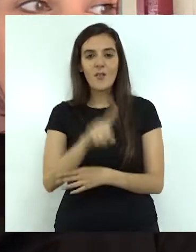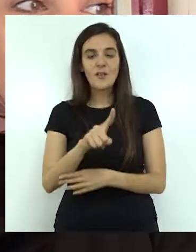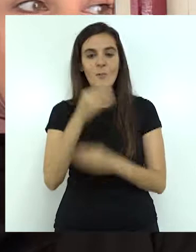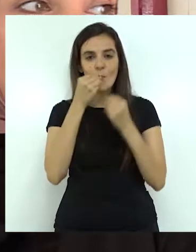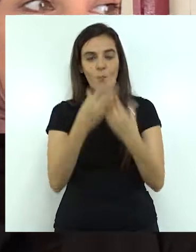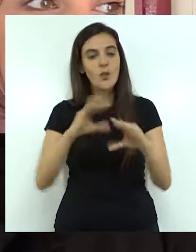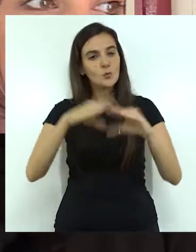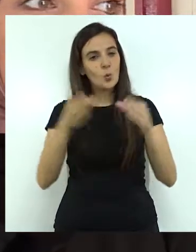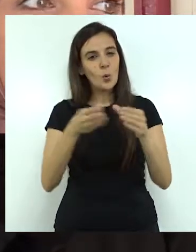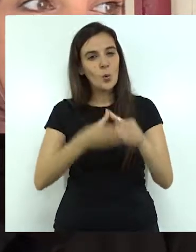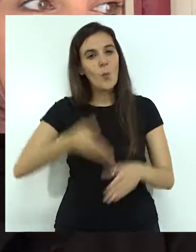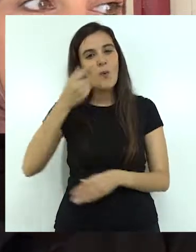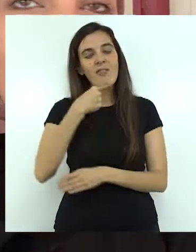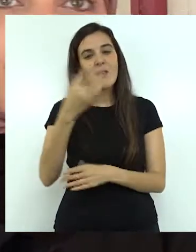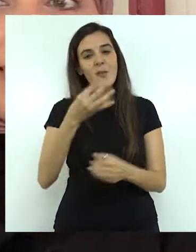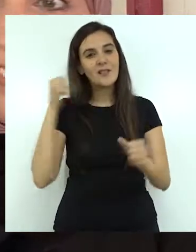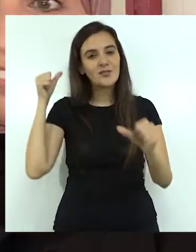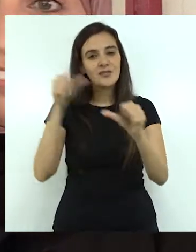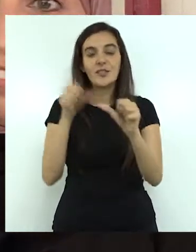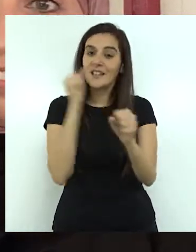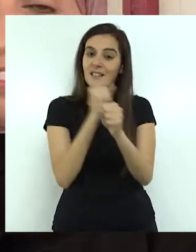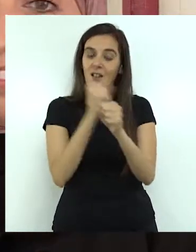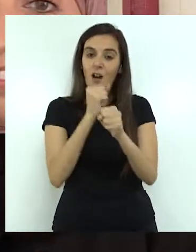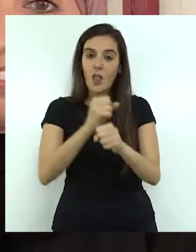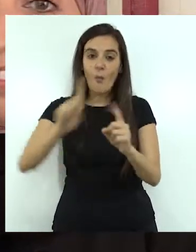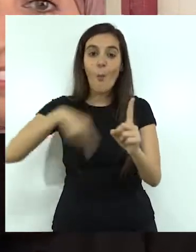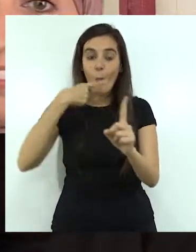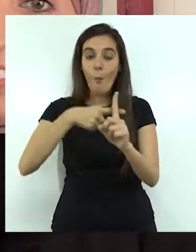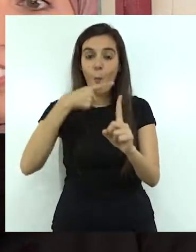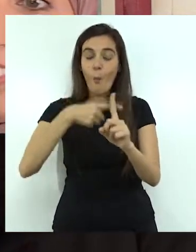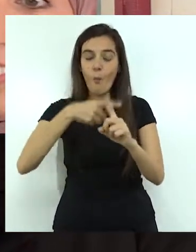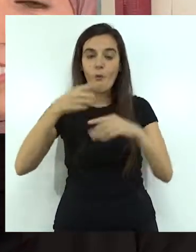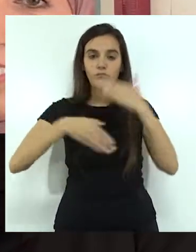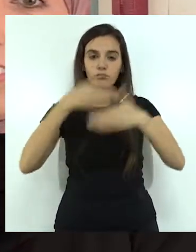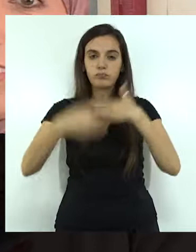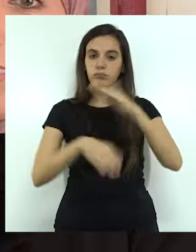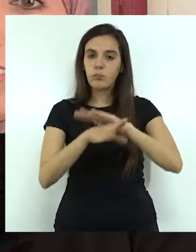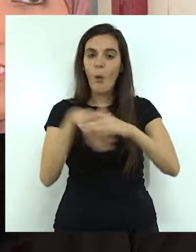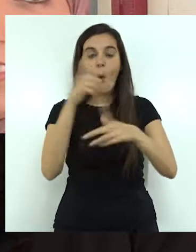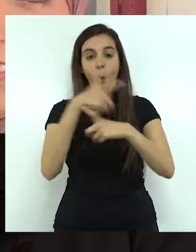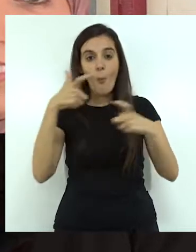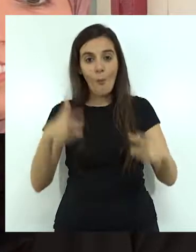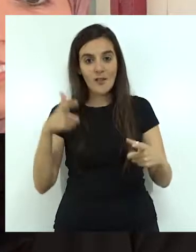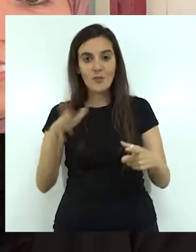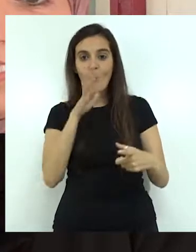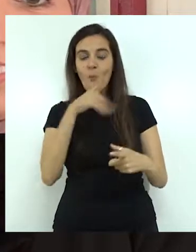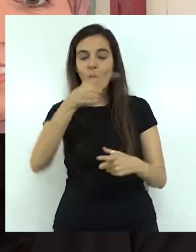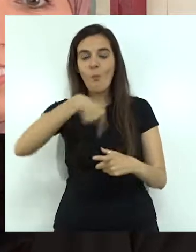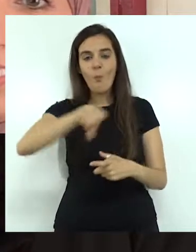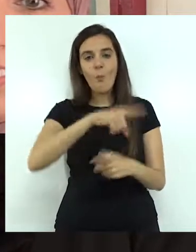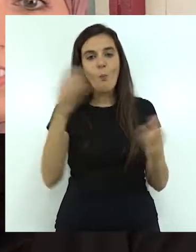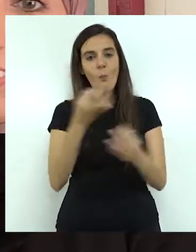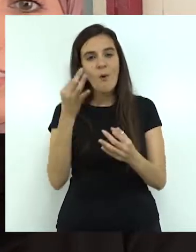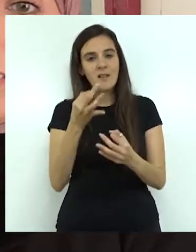trabajaremos pro desde la ciudadanía que para ello es por lo que nuestros